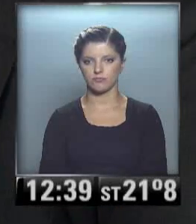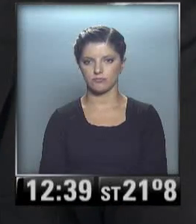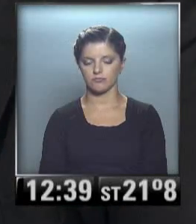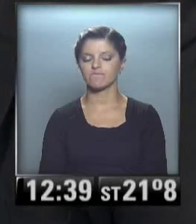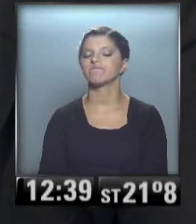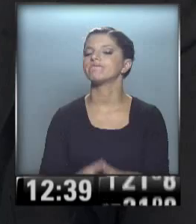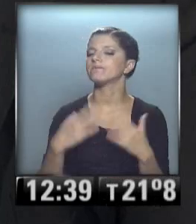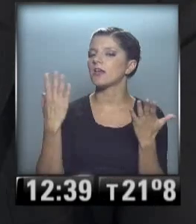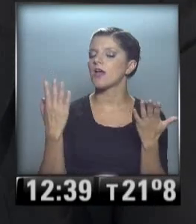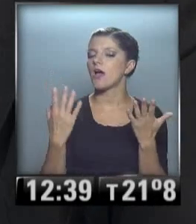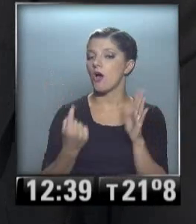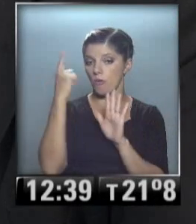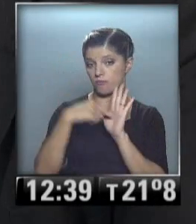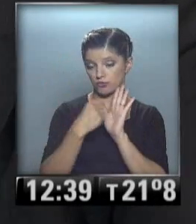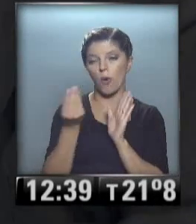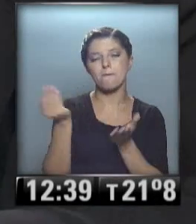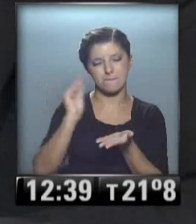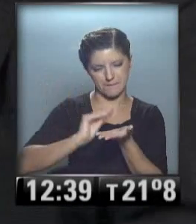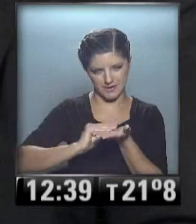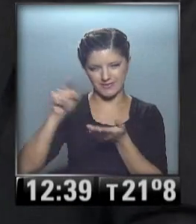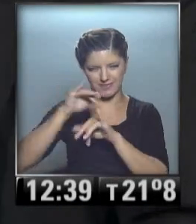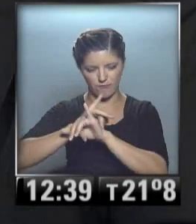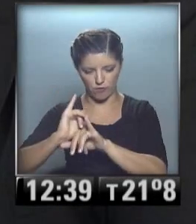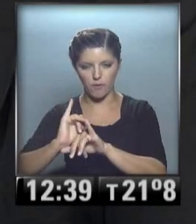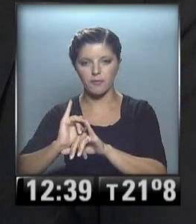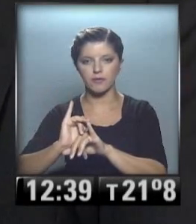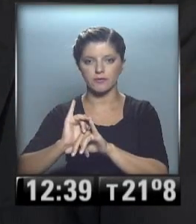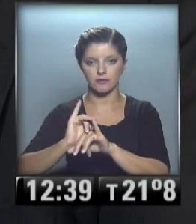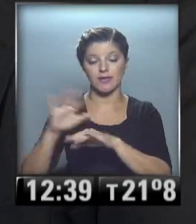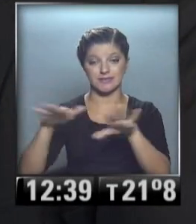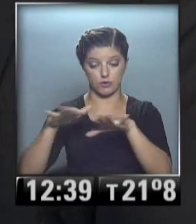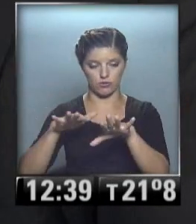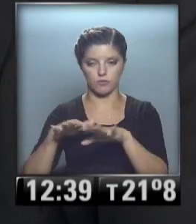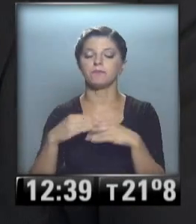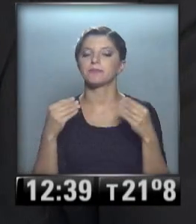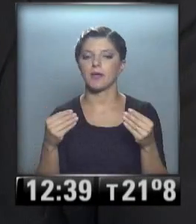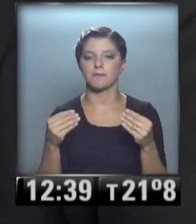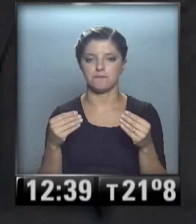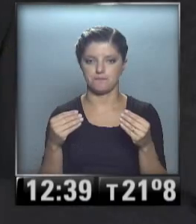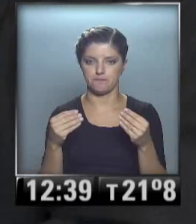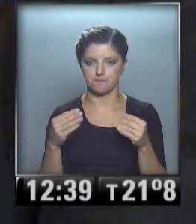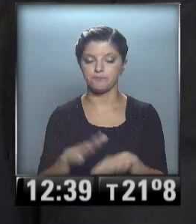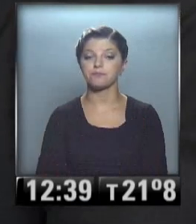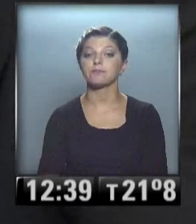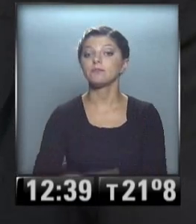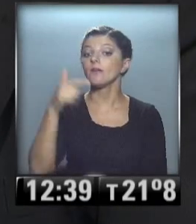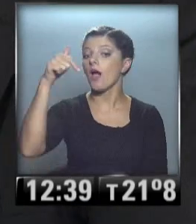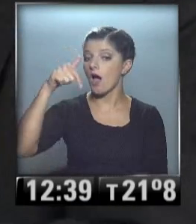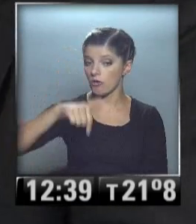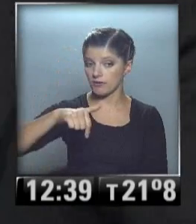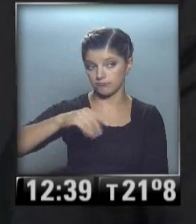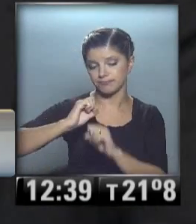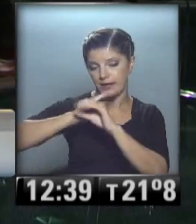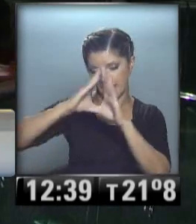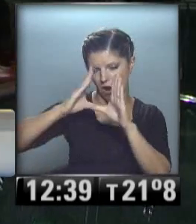Hay una referencia o un dato más que surge de este informe, de este cuadro de situación, que es que ahora más claramente que antes,